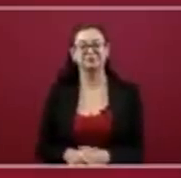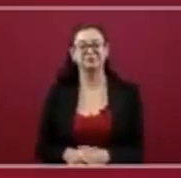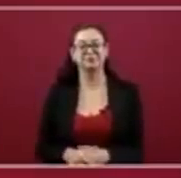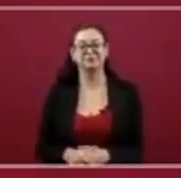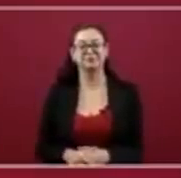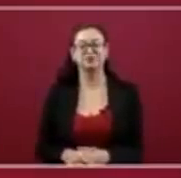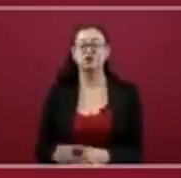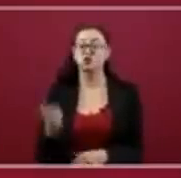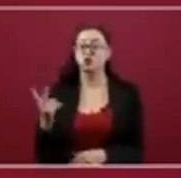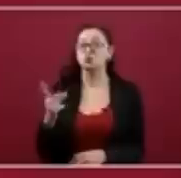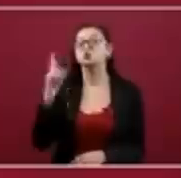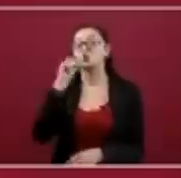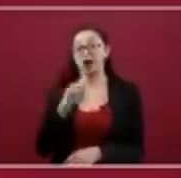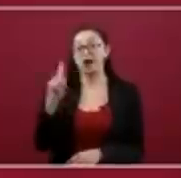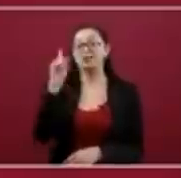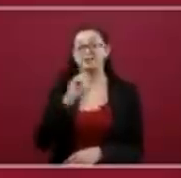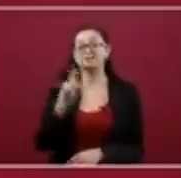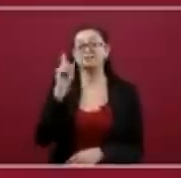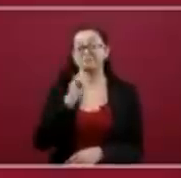son mujeres,